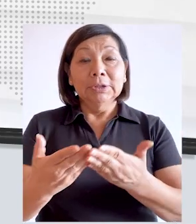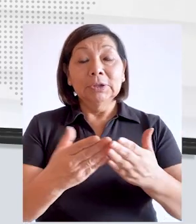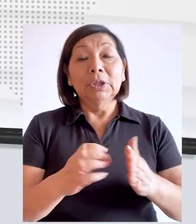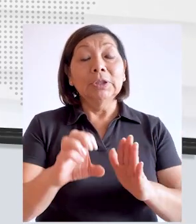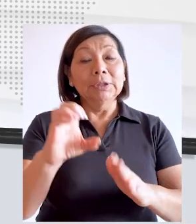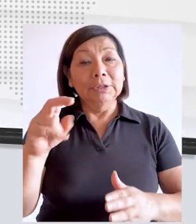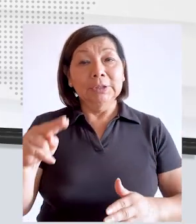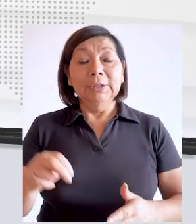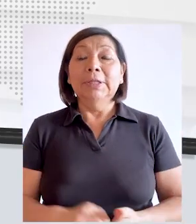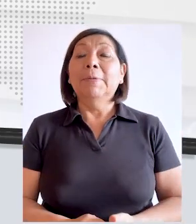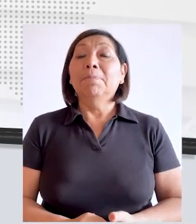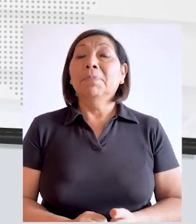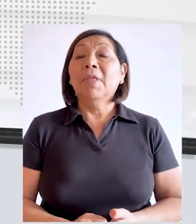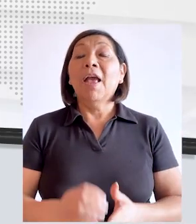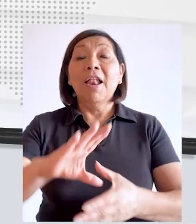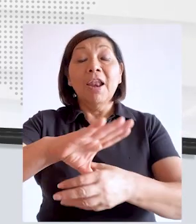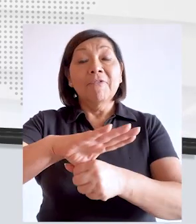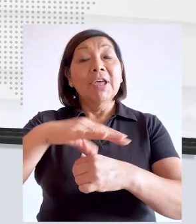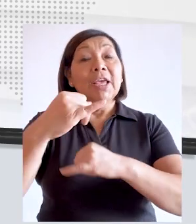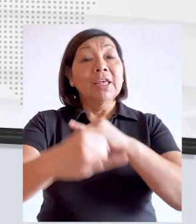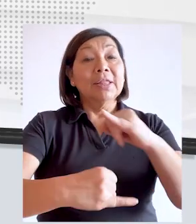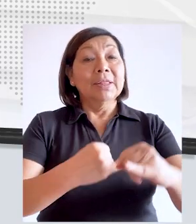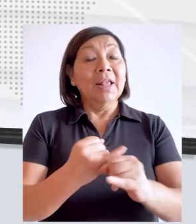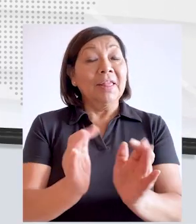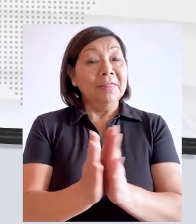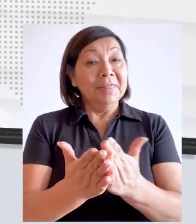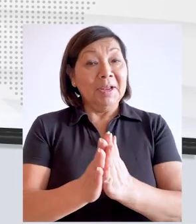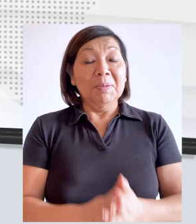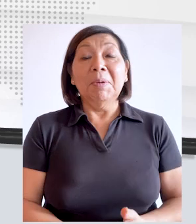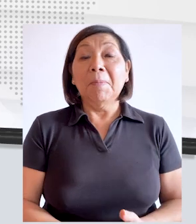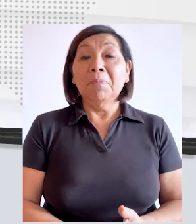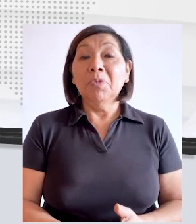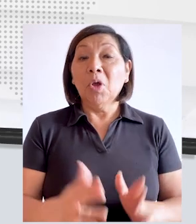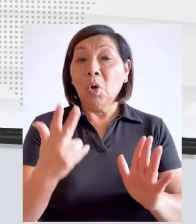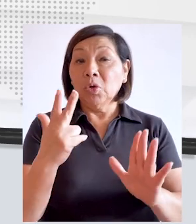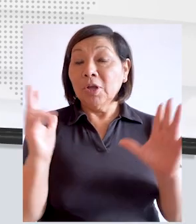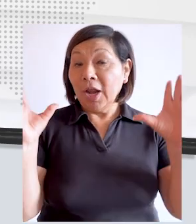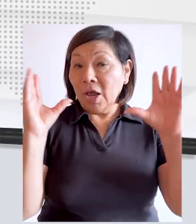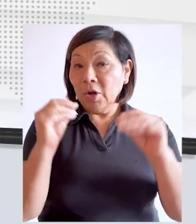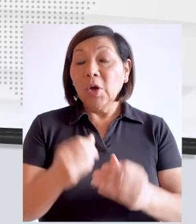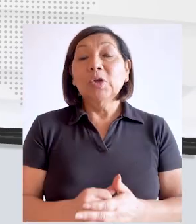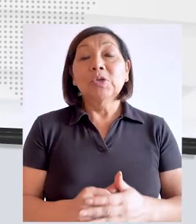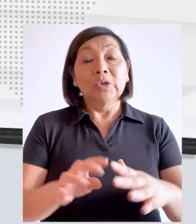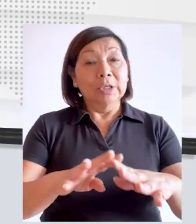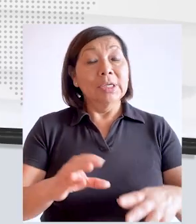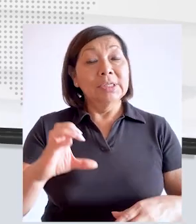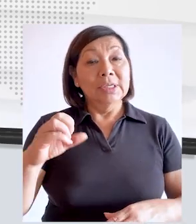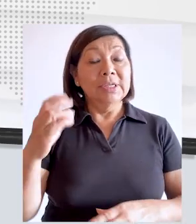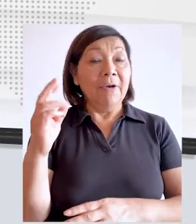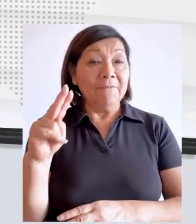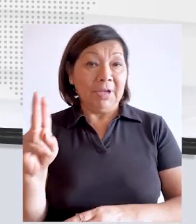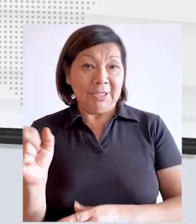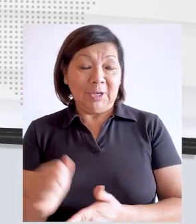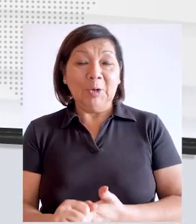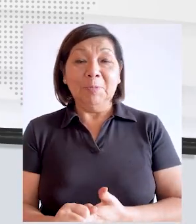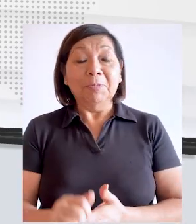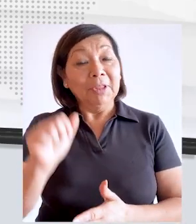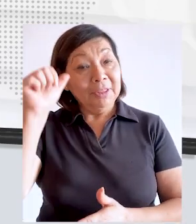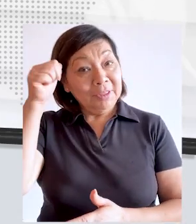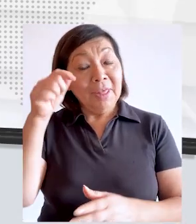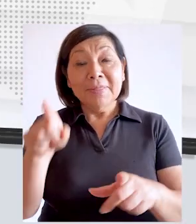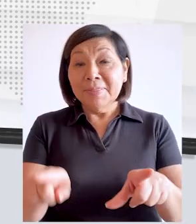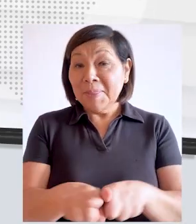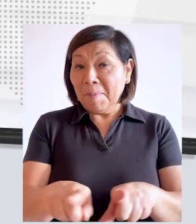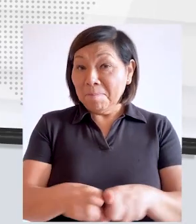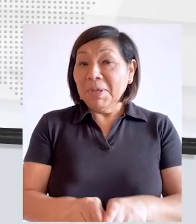por el Centro de Estudios Constitucionales en la Feria Internacional del Libro. Será a las 8 de la noche en el Auditorio César Vallejo.